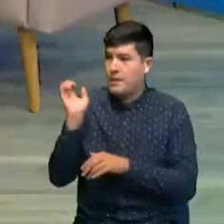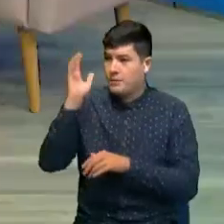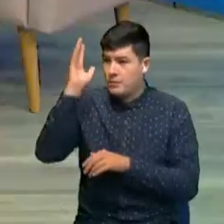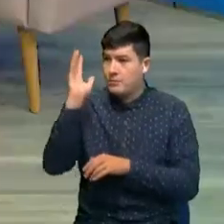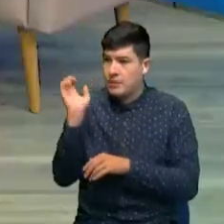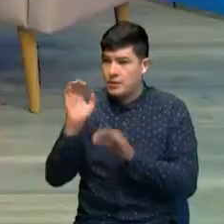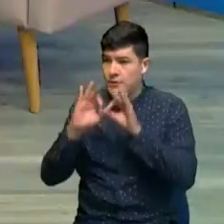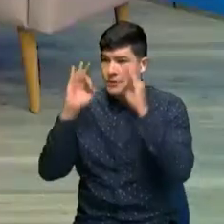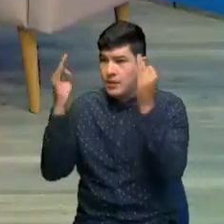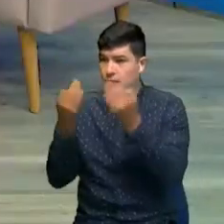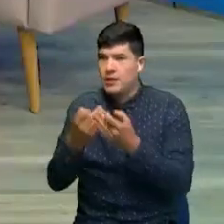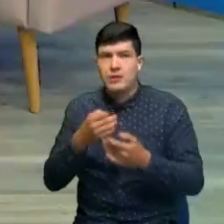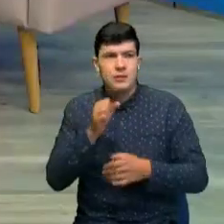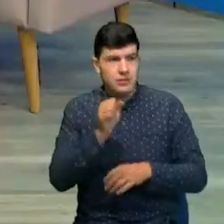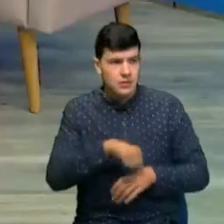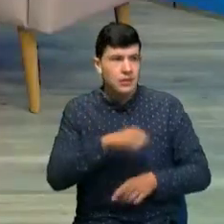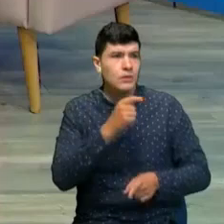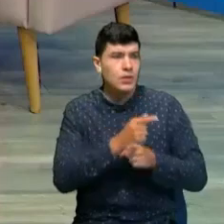familiar es muy bonito.